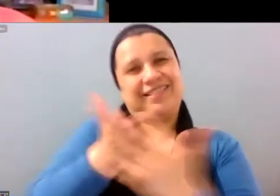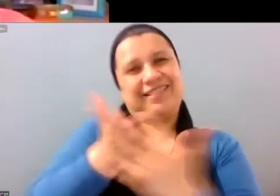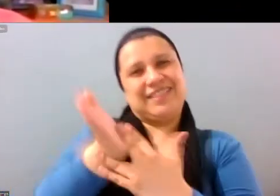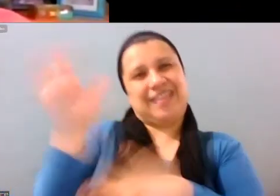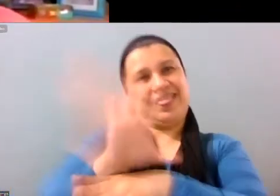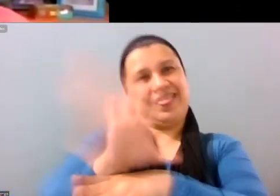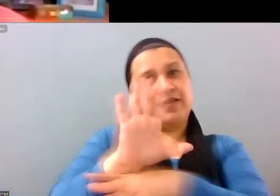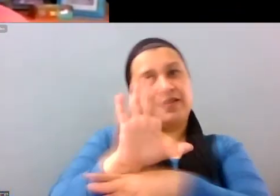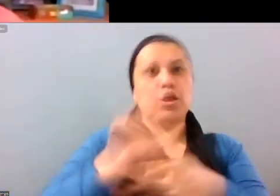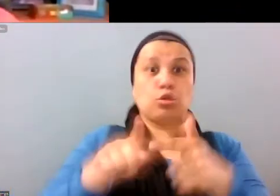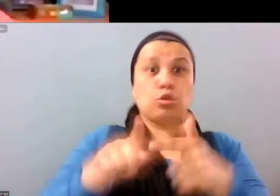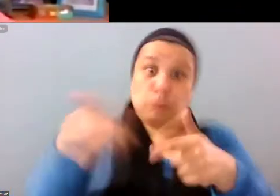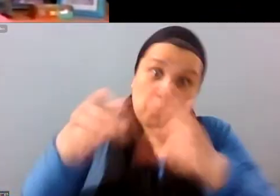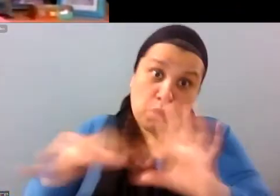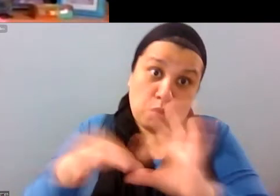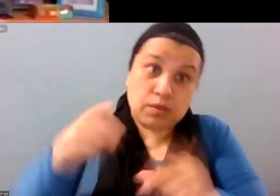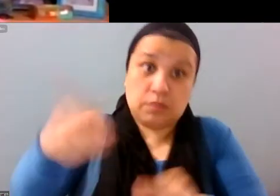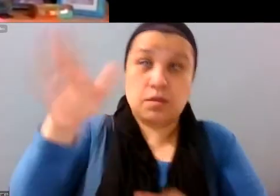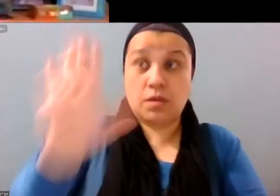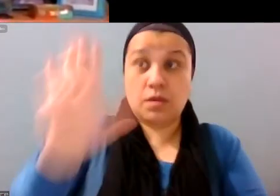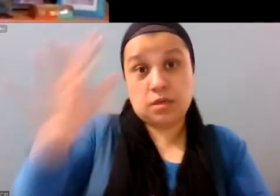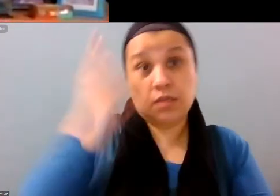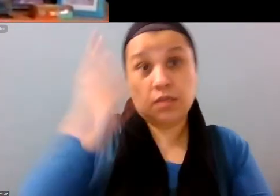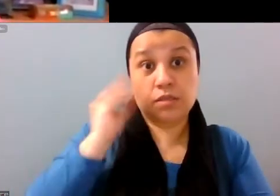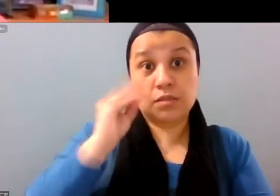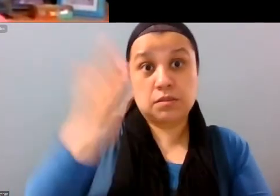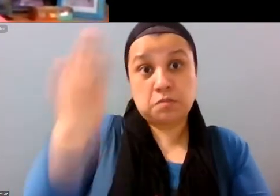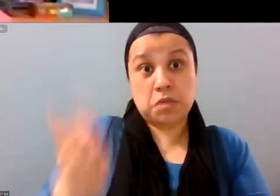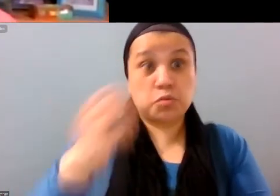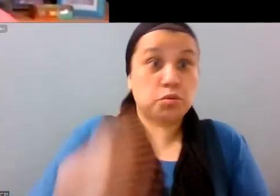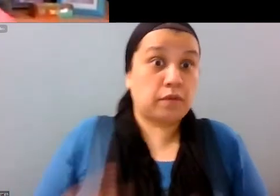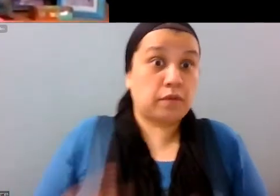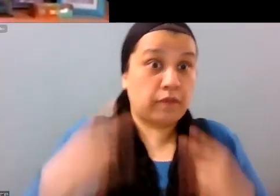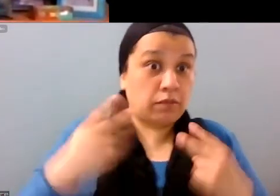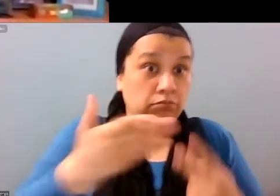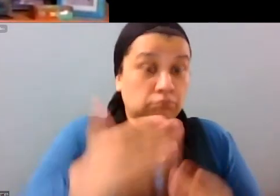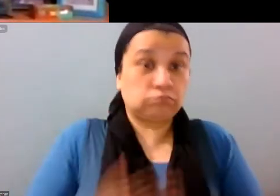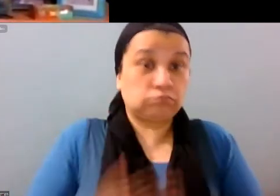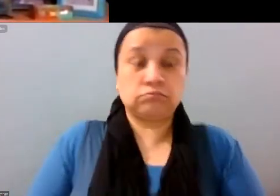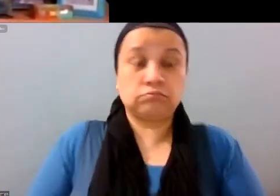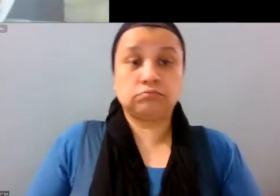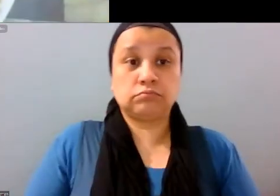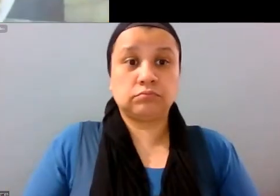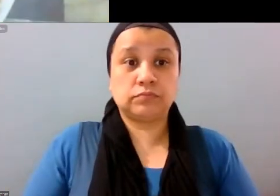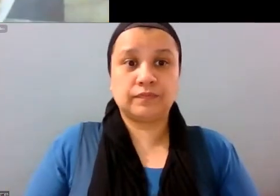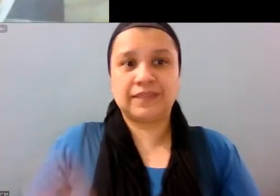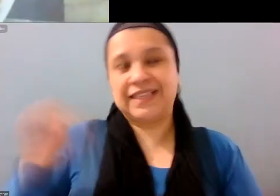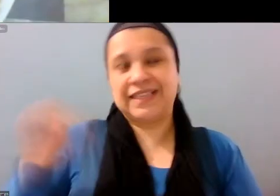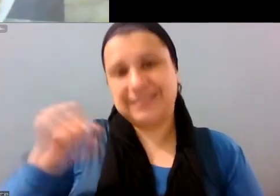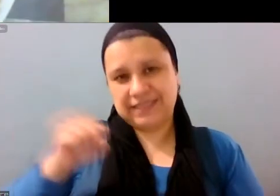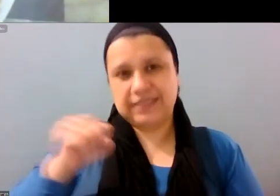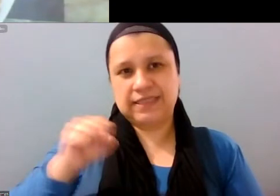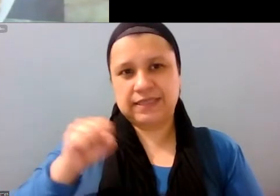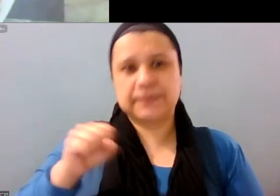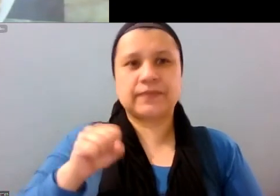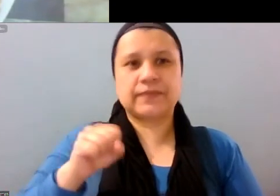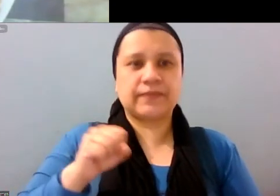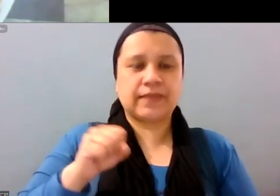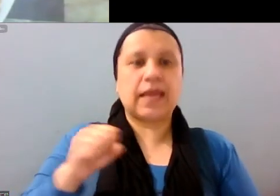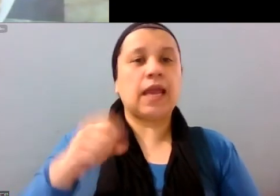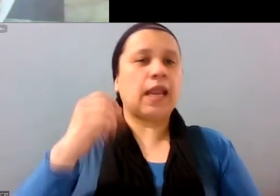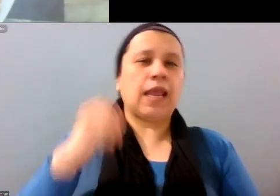poquito sobre esa experiencia que están viviendo Sí bueno esto ha sido toda una aventura la televisión